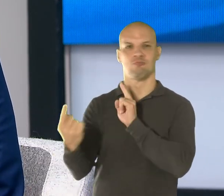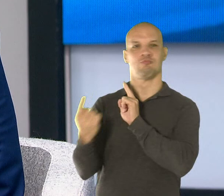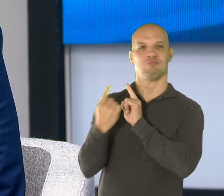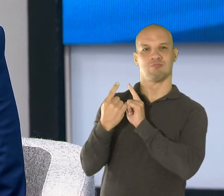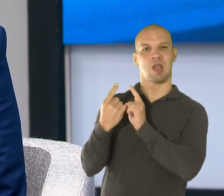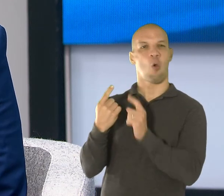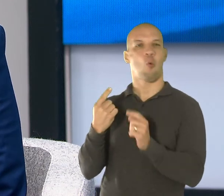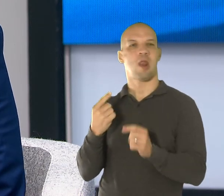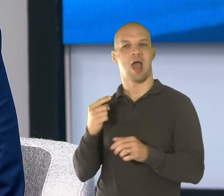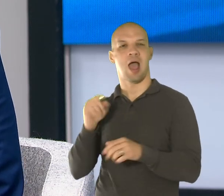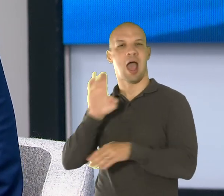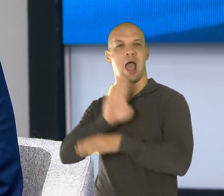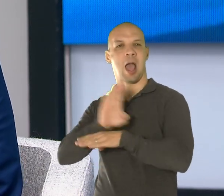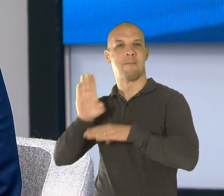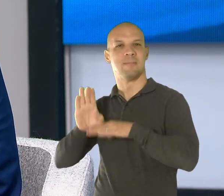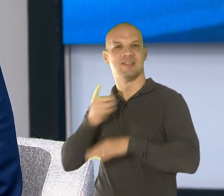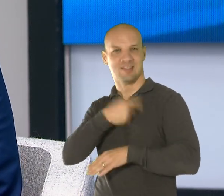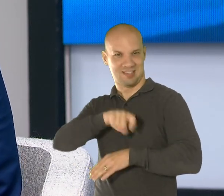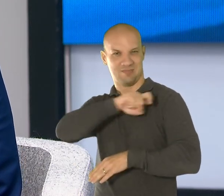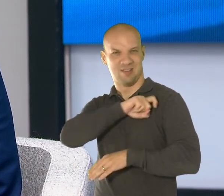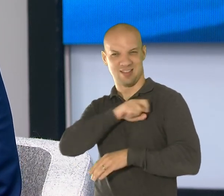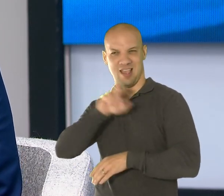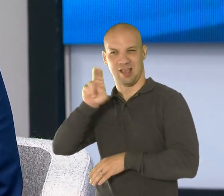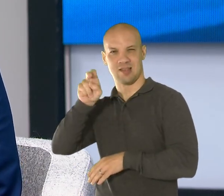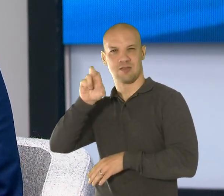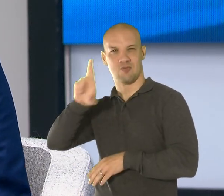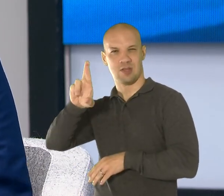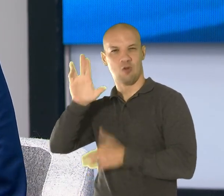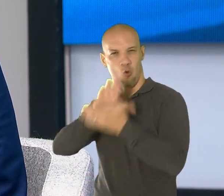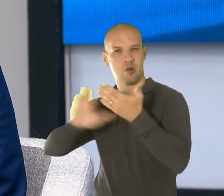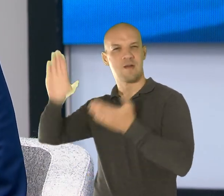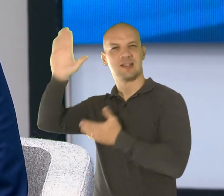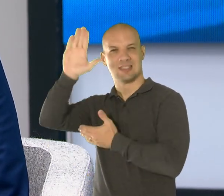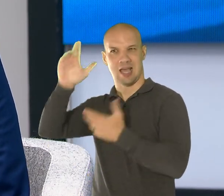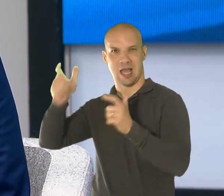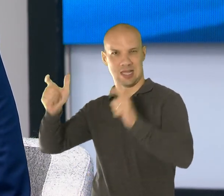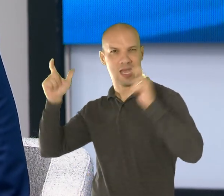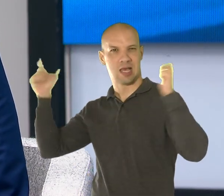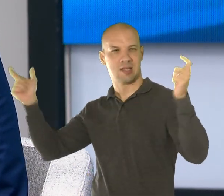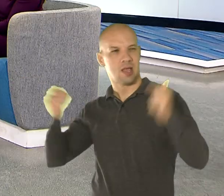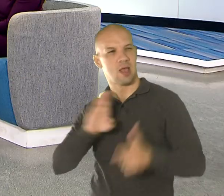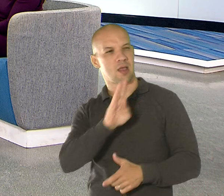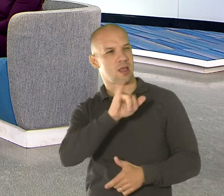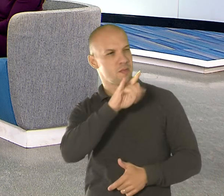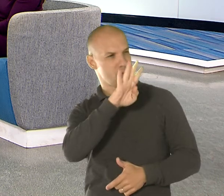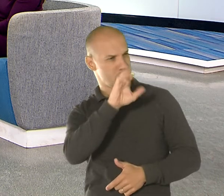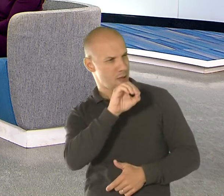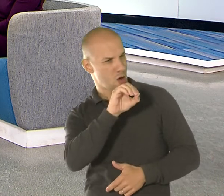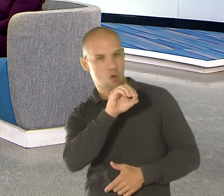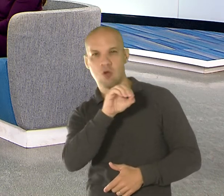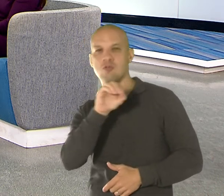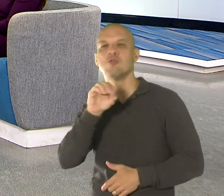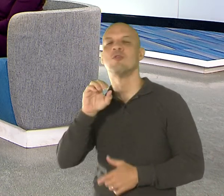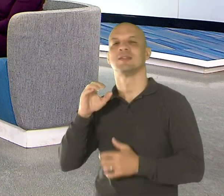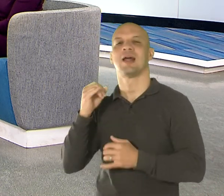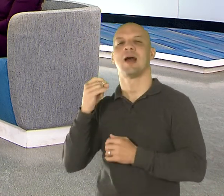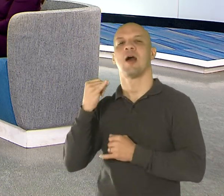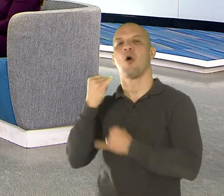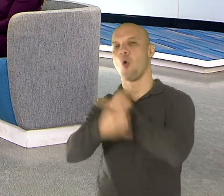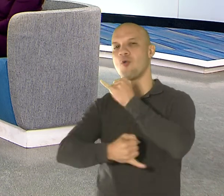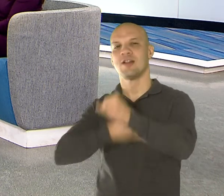en España que está con la UNIR, que es una de las universidades más grandes. La de Bilbao. La UNIR es la Universidad Internacional de La